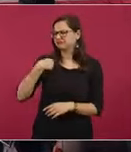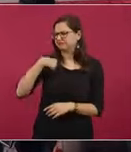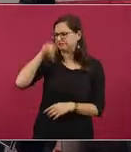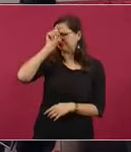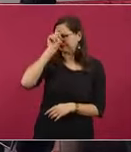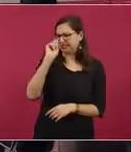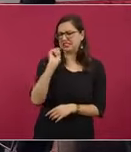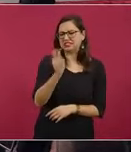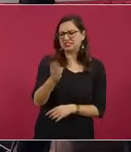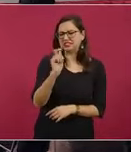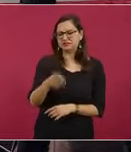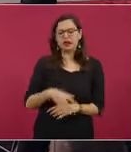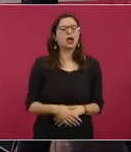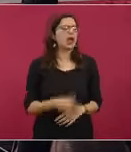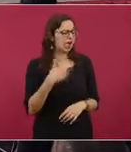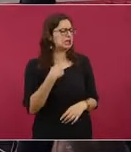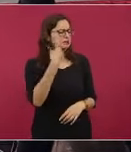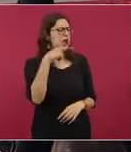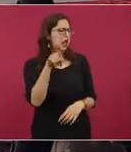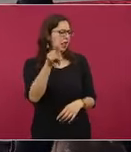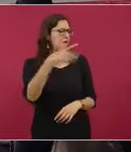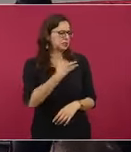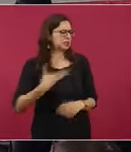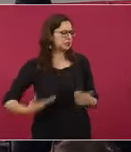muy bien. Entonces empezó a hablar